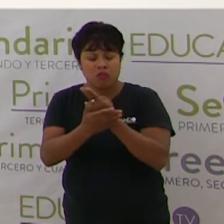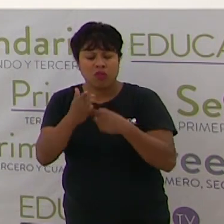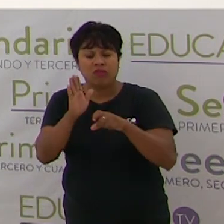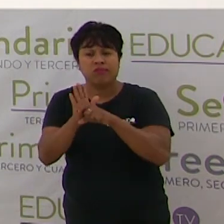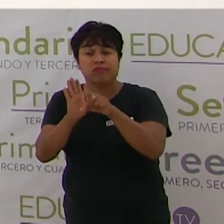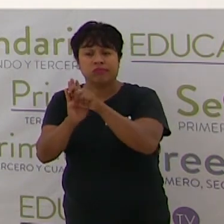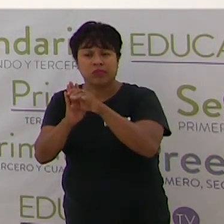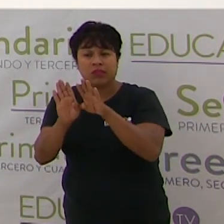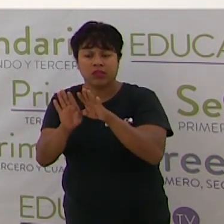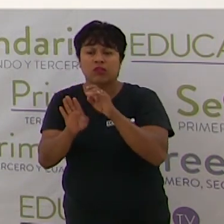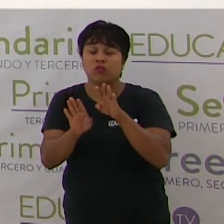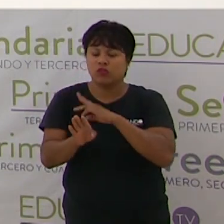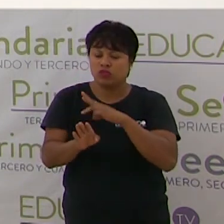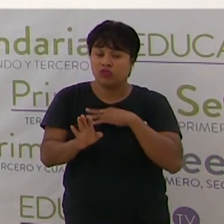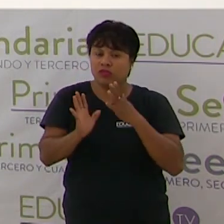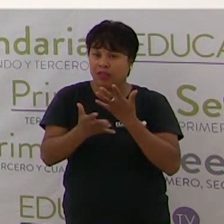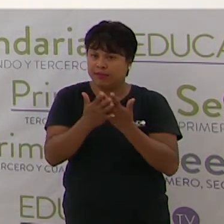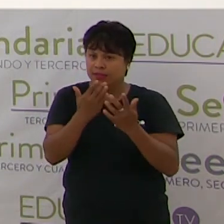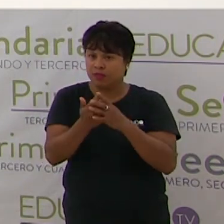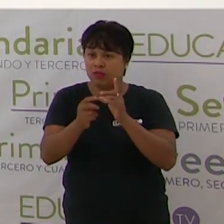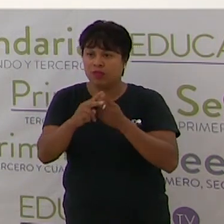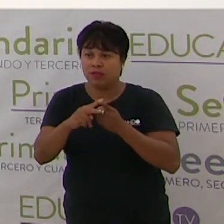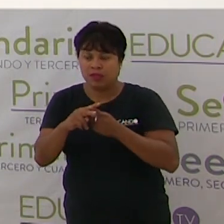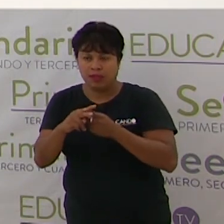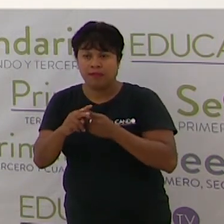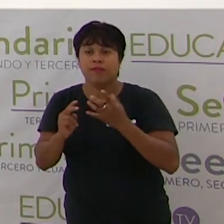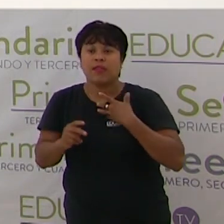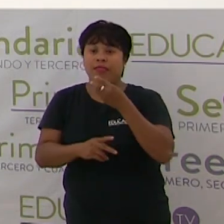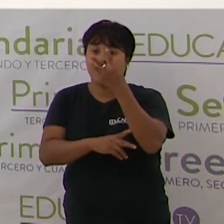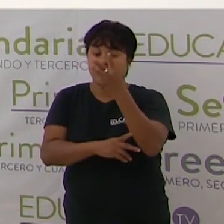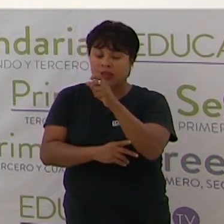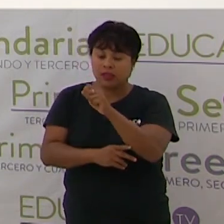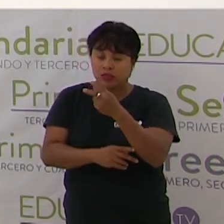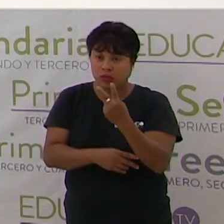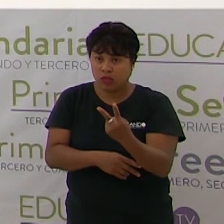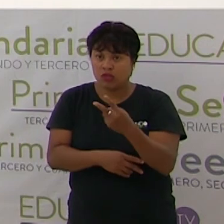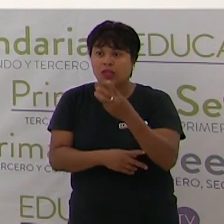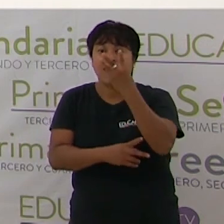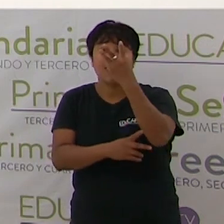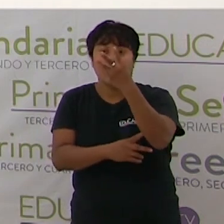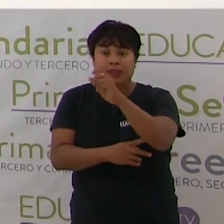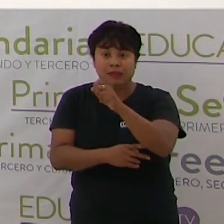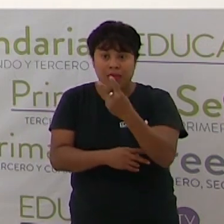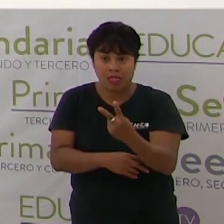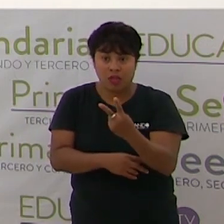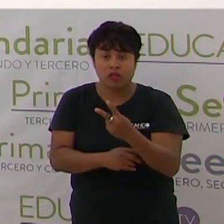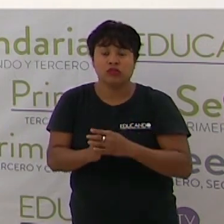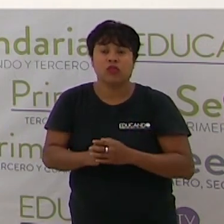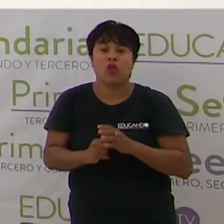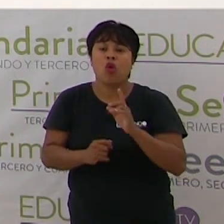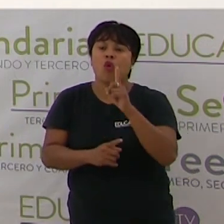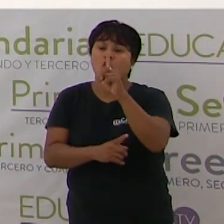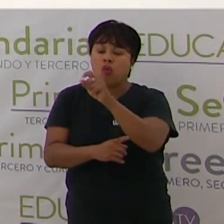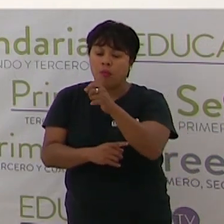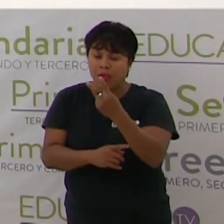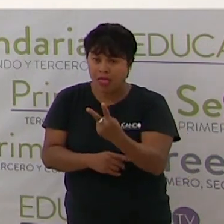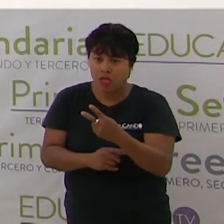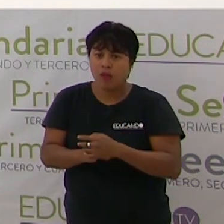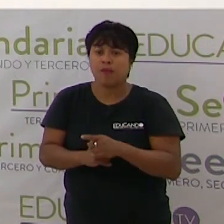hicimos matemáticamente, que hay una relación de 3/2, es decir, 3 medios. Aquí lo podemos ver, 1 medio de una